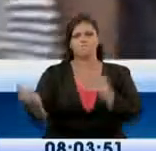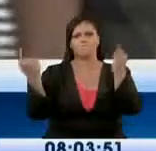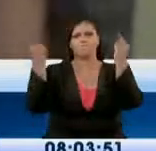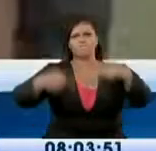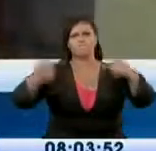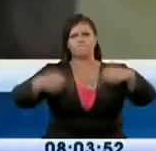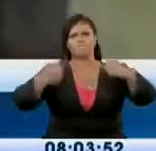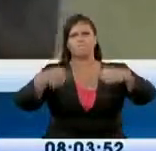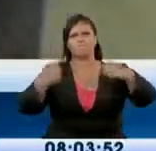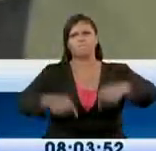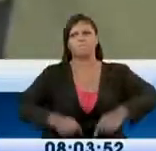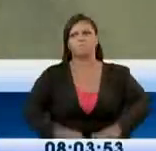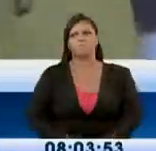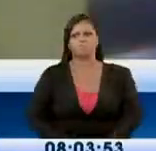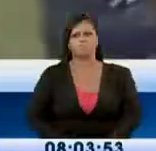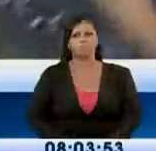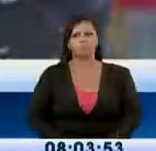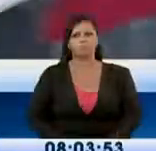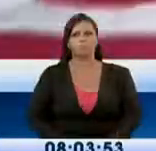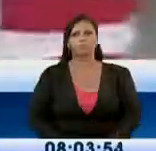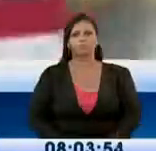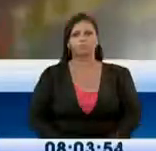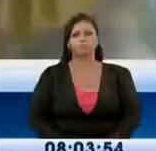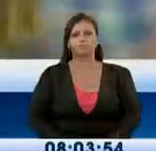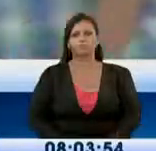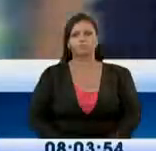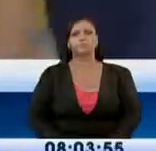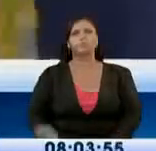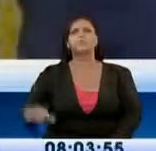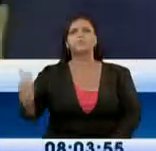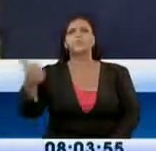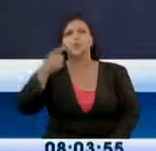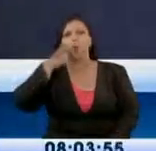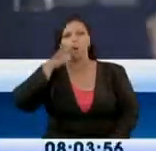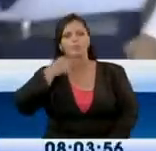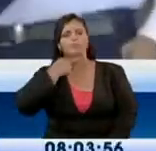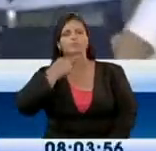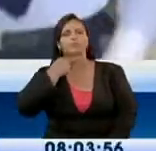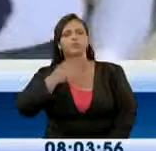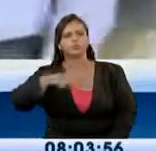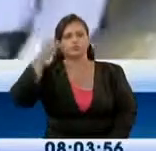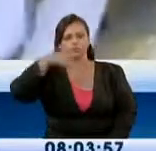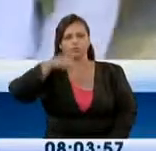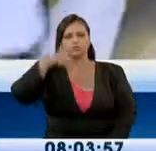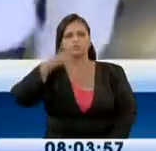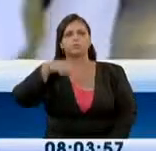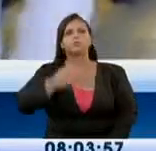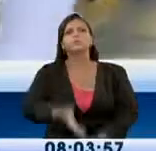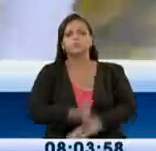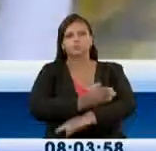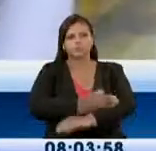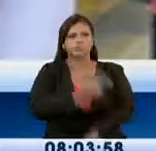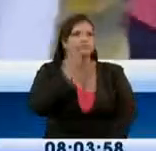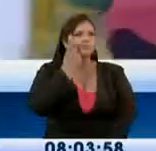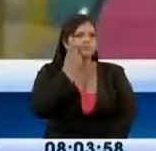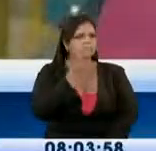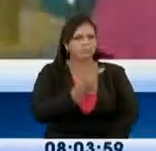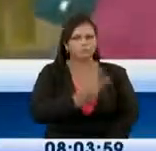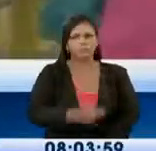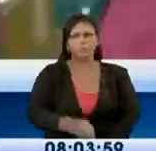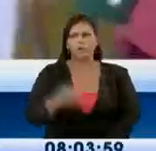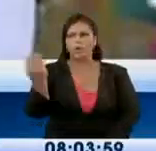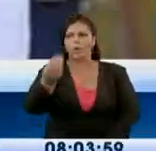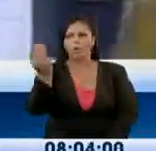Buenos días, sí, prácticamente sí, por lo que últimamente hay estudiantes de diferentes colegios que se vienen a reunirse acá. ¿Qué ha visto